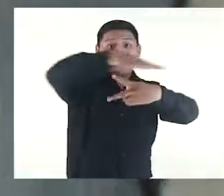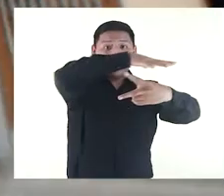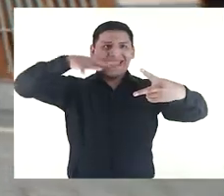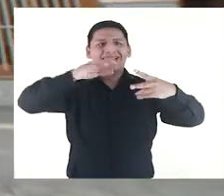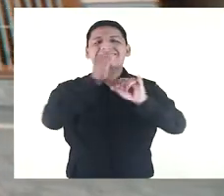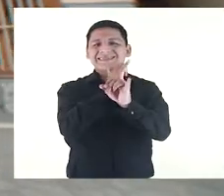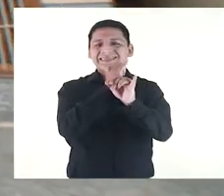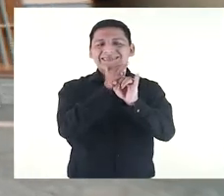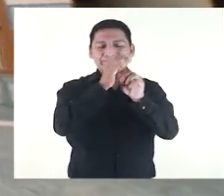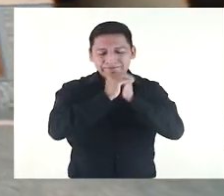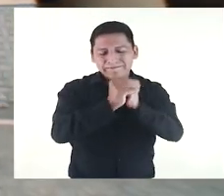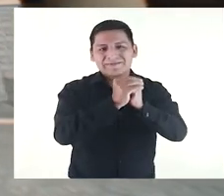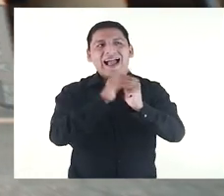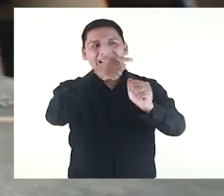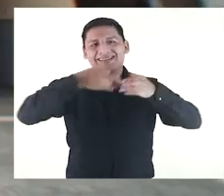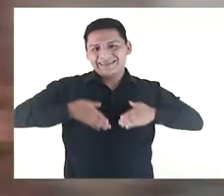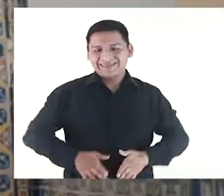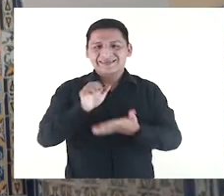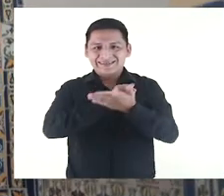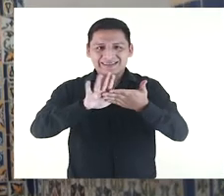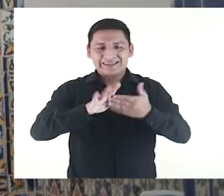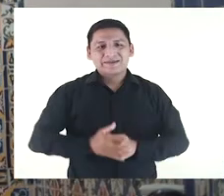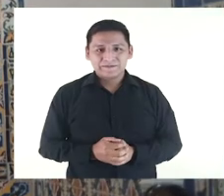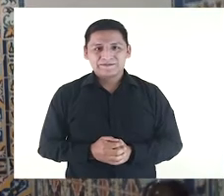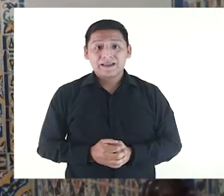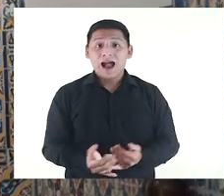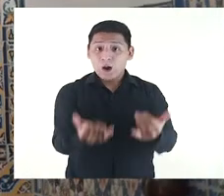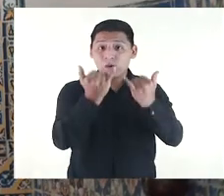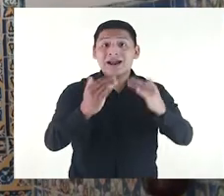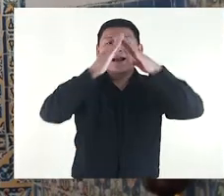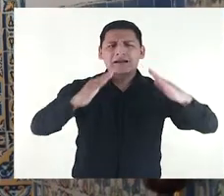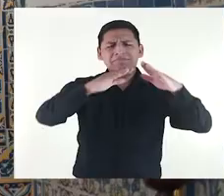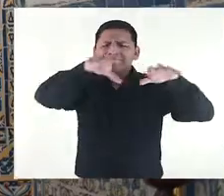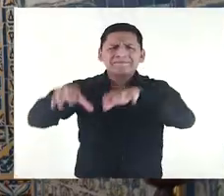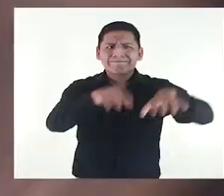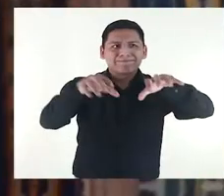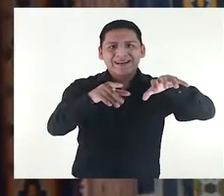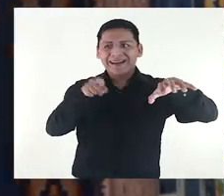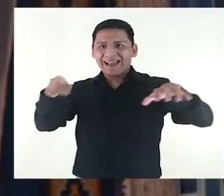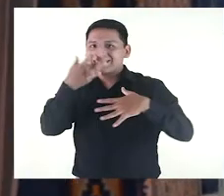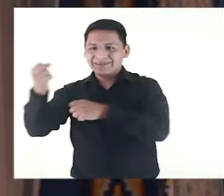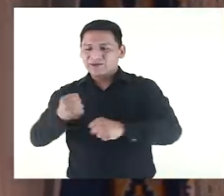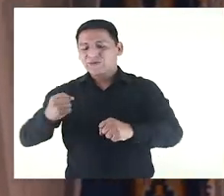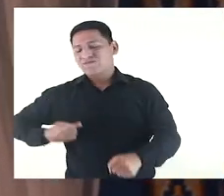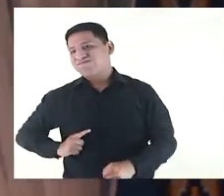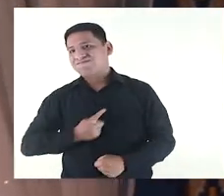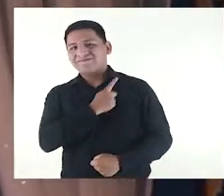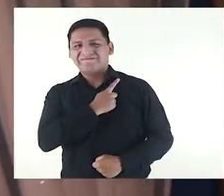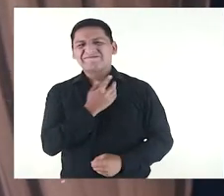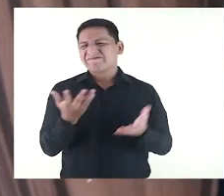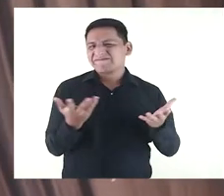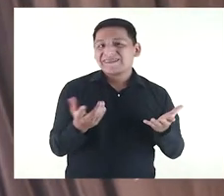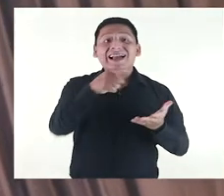casa se encuentra la capilla de oración en donde se dice nació el santo. Hoy esta casa cumple una función por la que Fray Martín